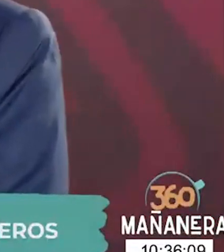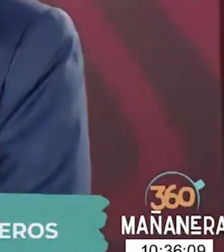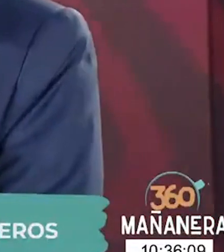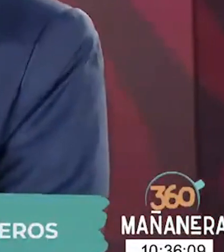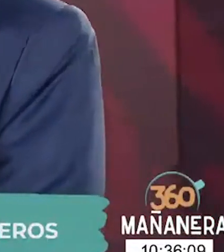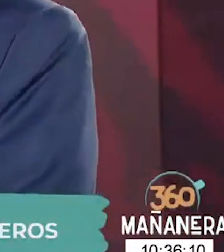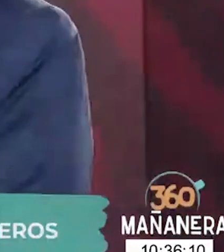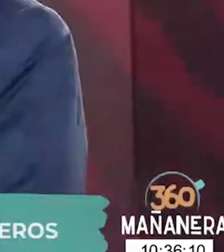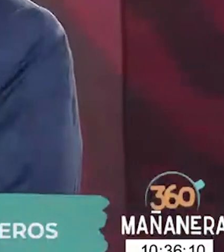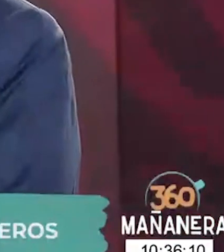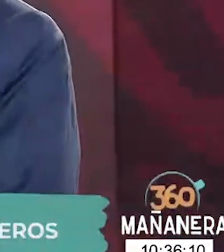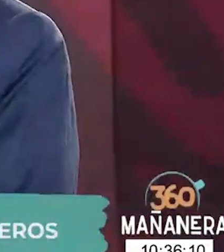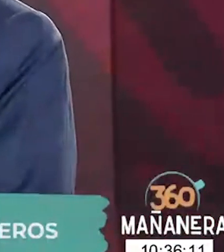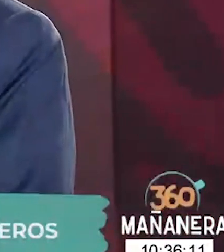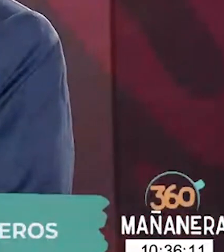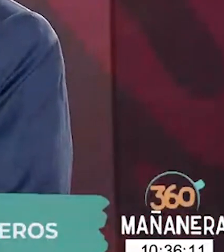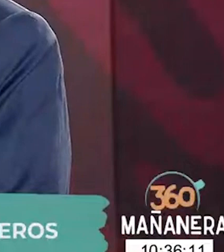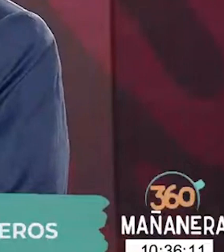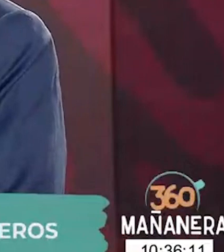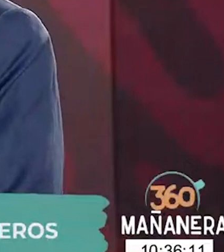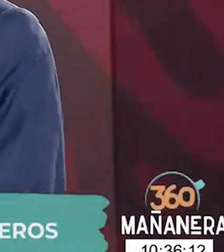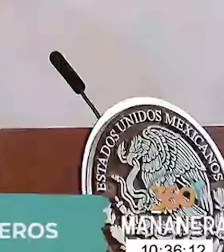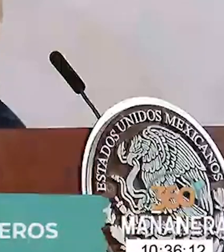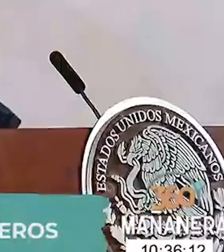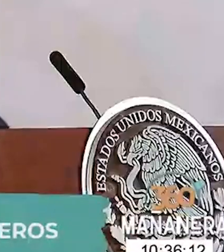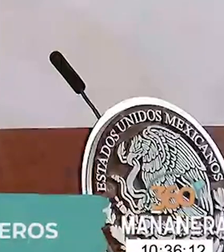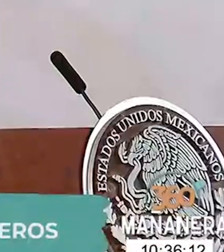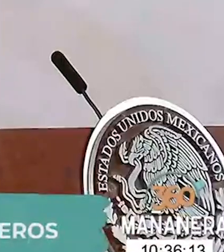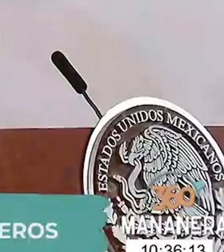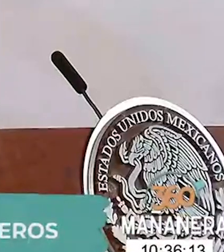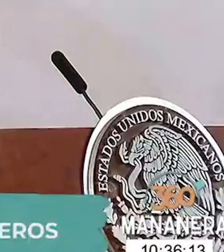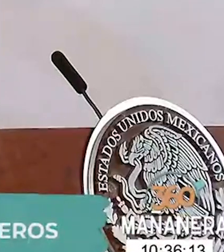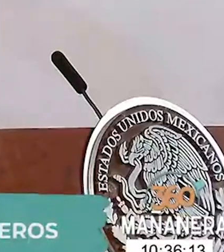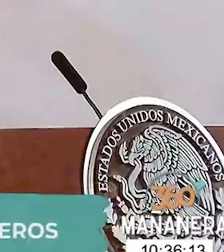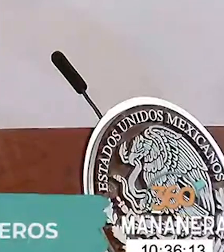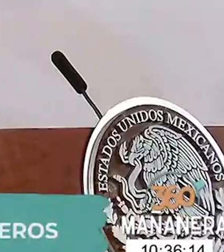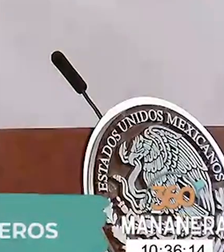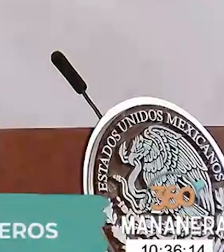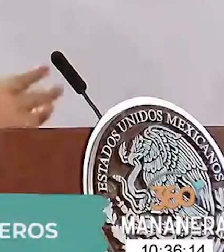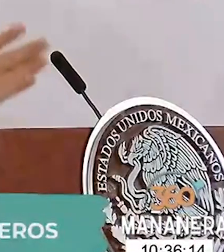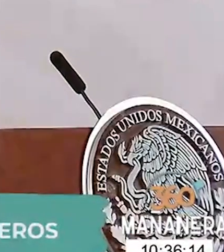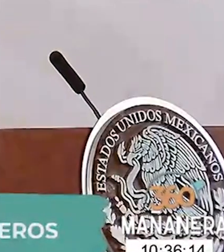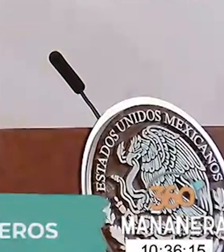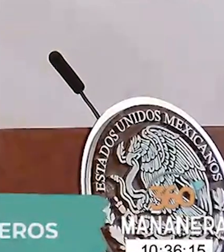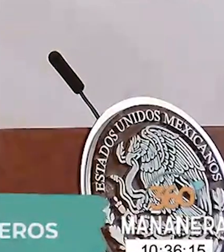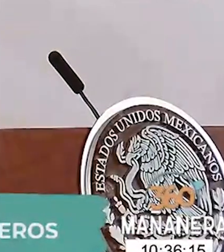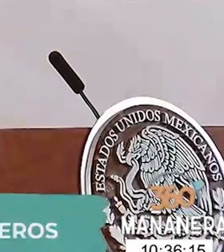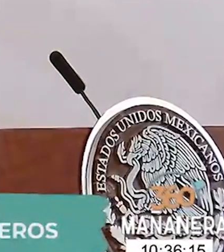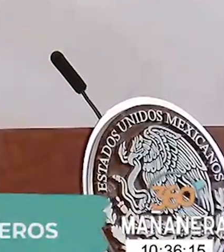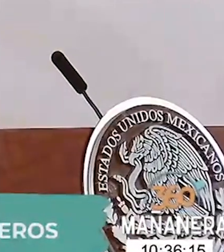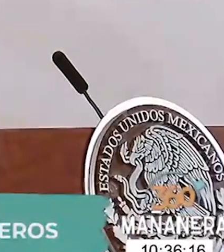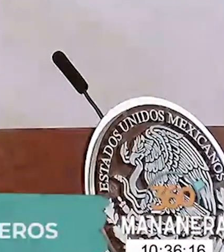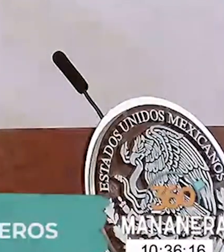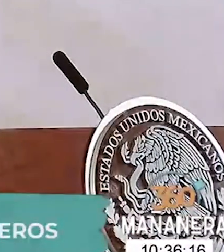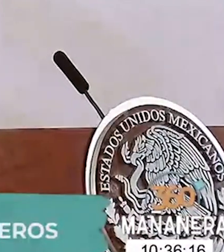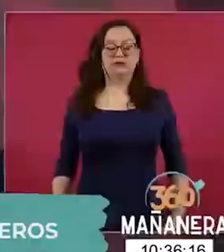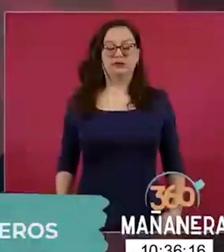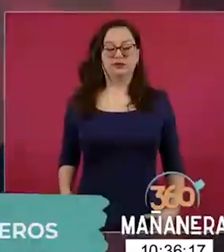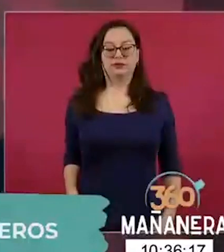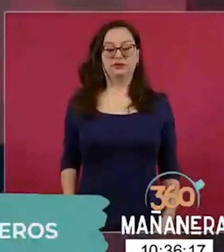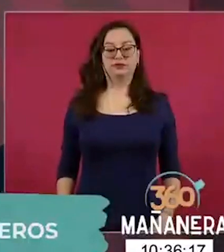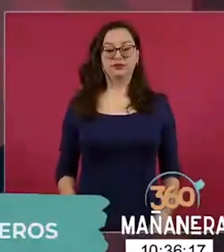genera muchos empleos ahora me da gusto que las empresas